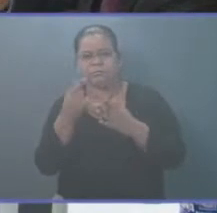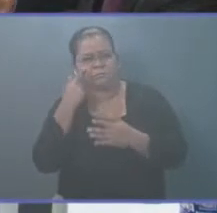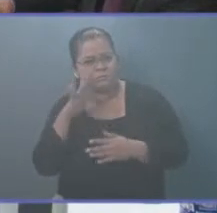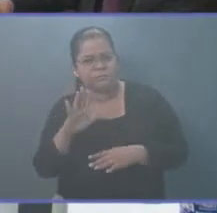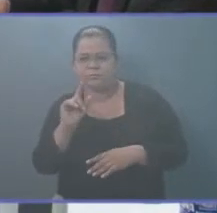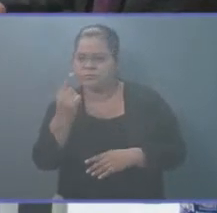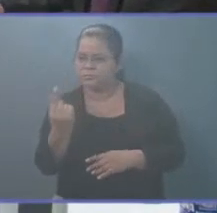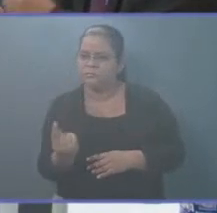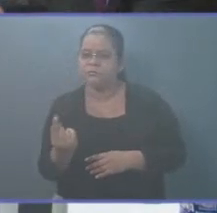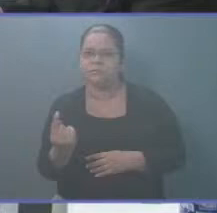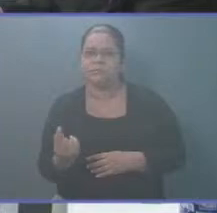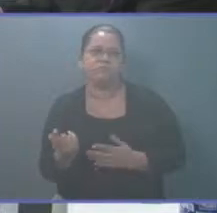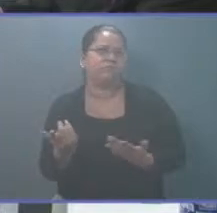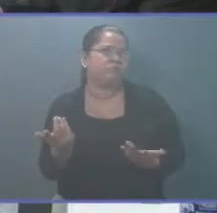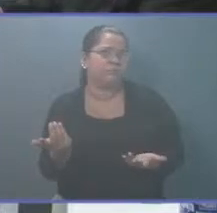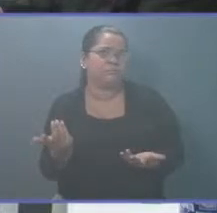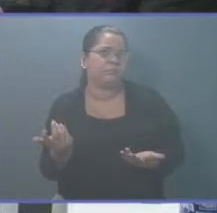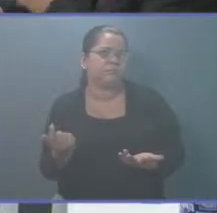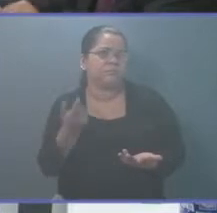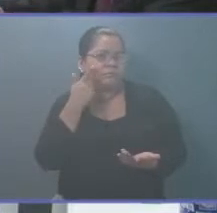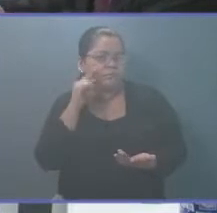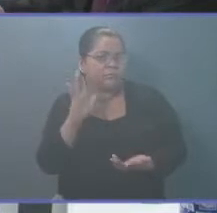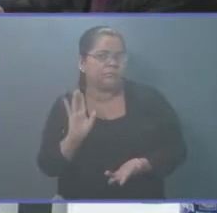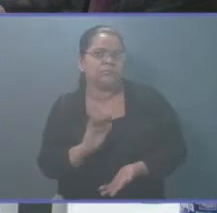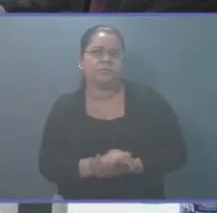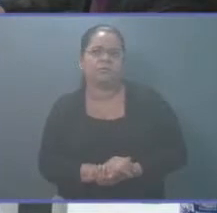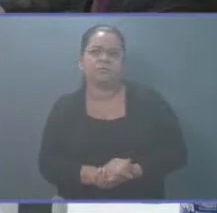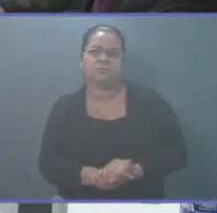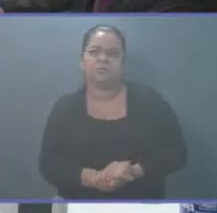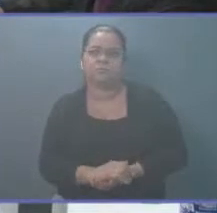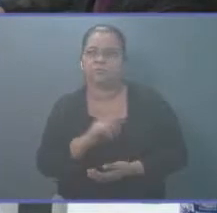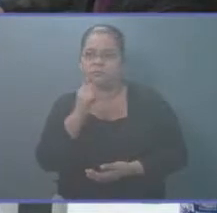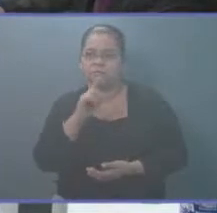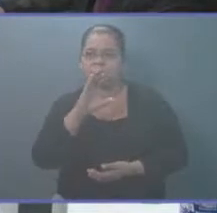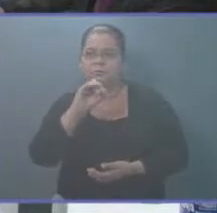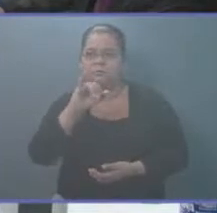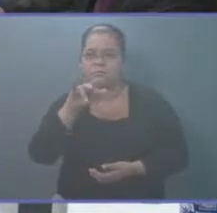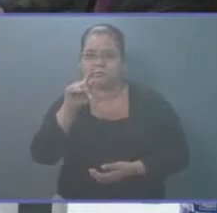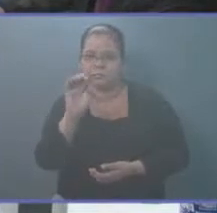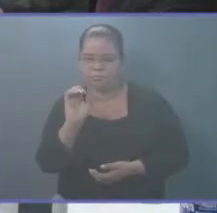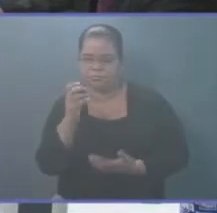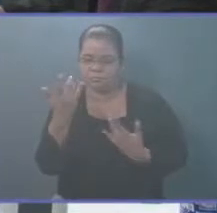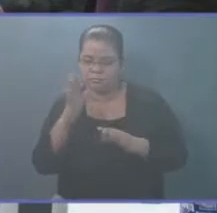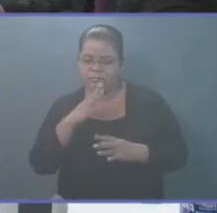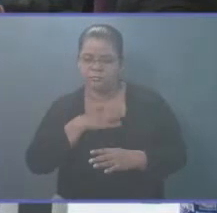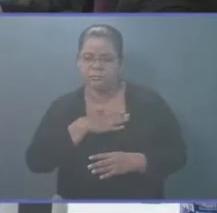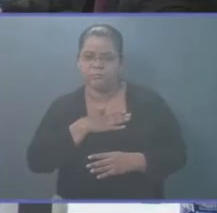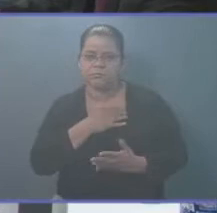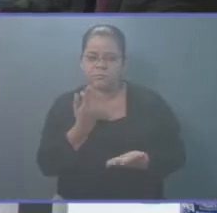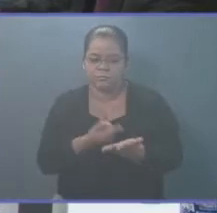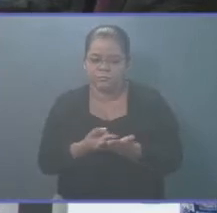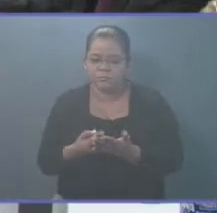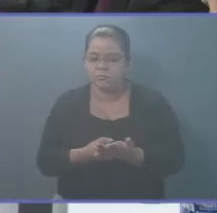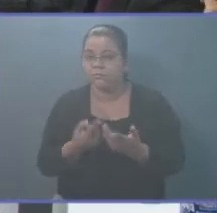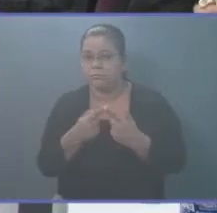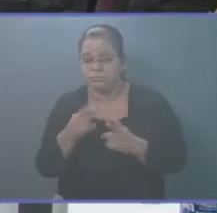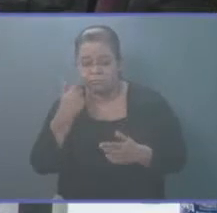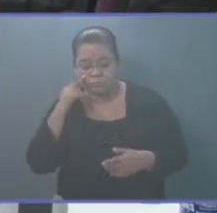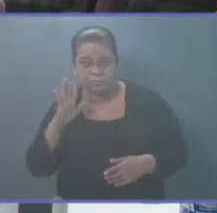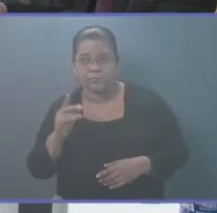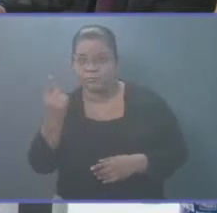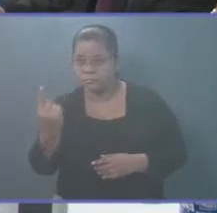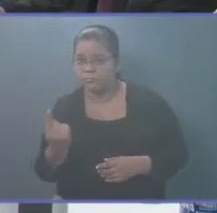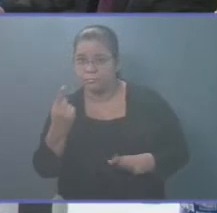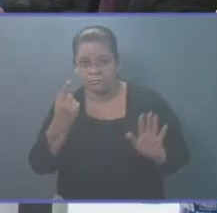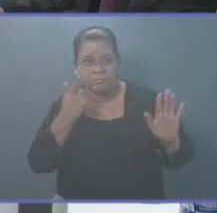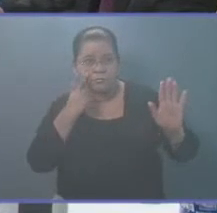por ejemplo, digamos que un coyote de estos tiene a un agente dentro de un bus y de repente viene un testigo de referencia